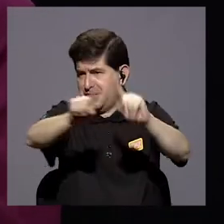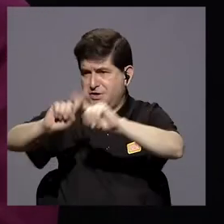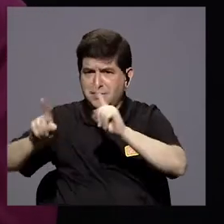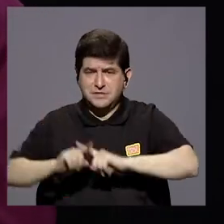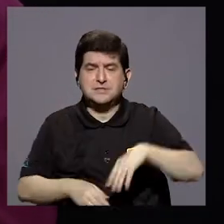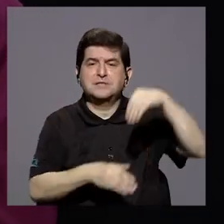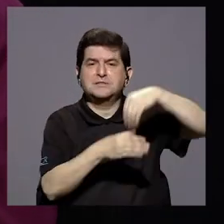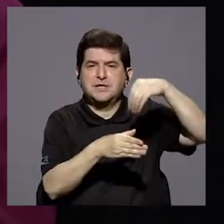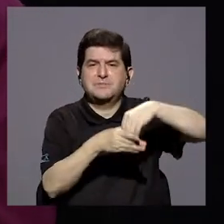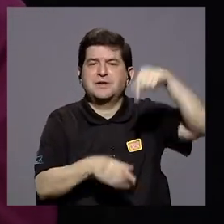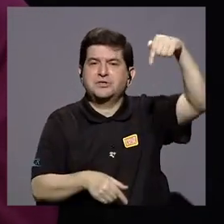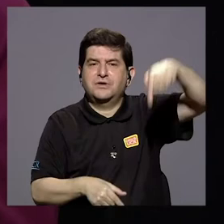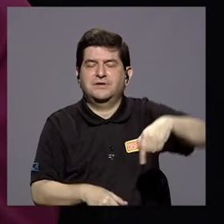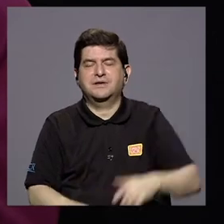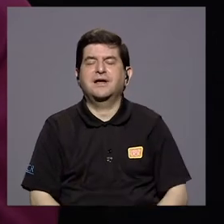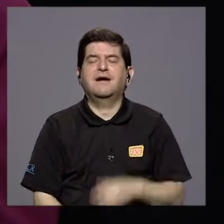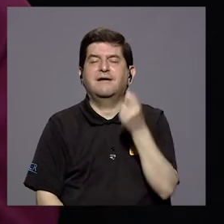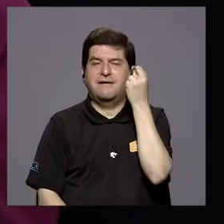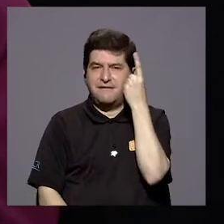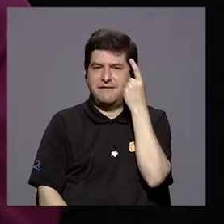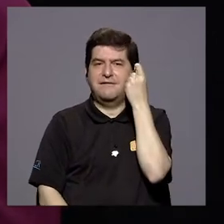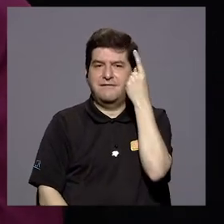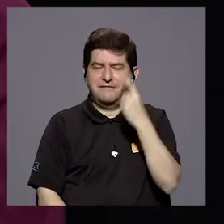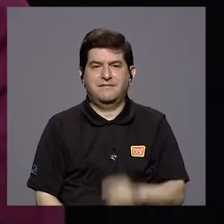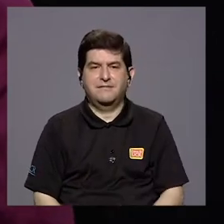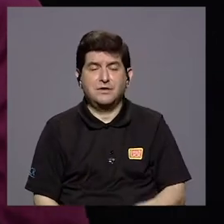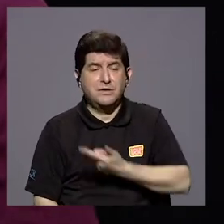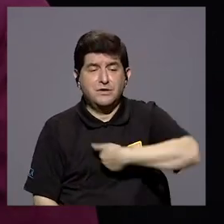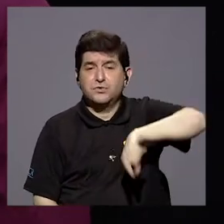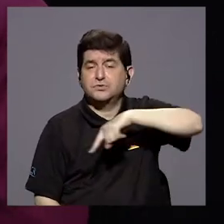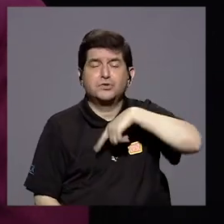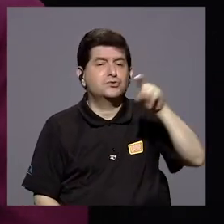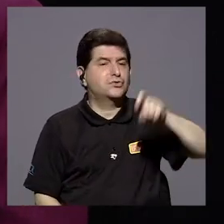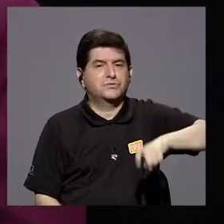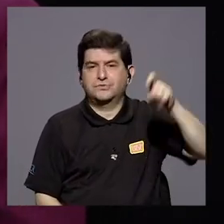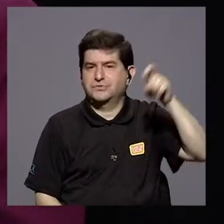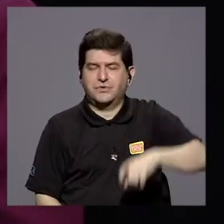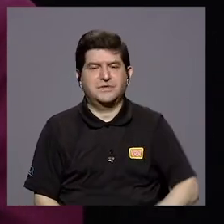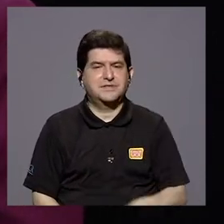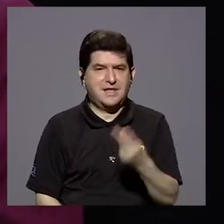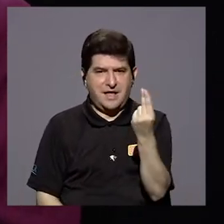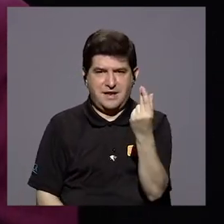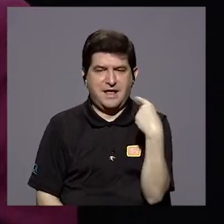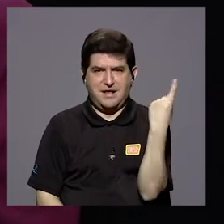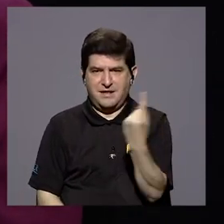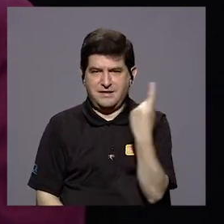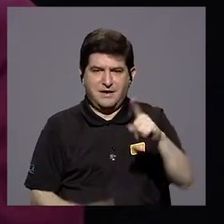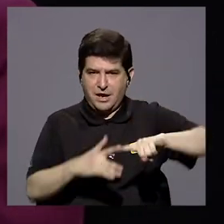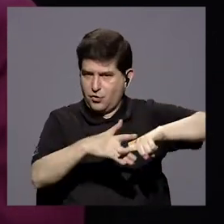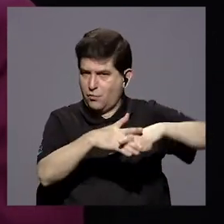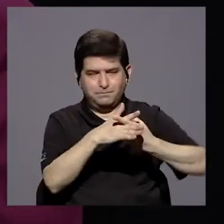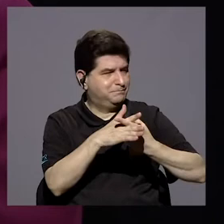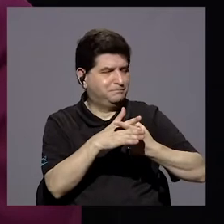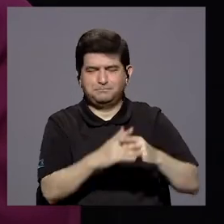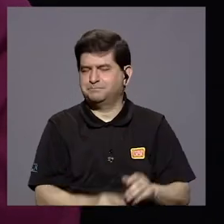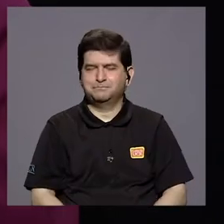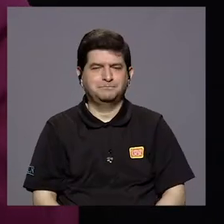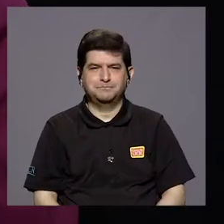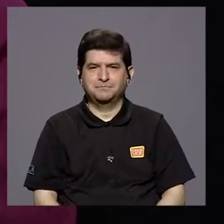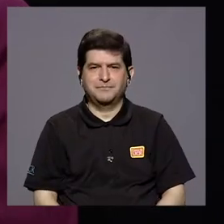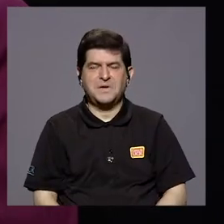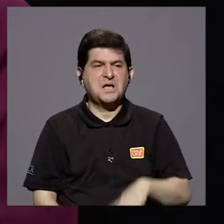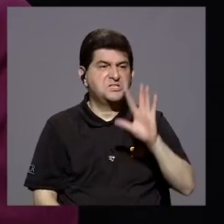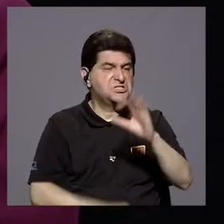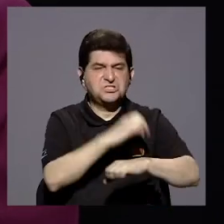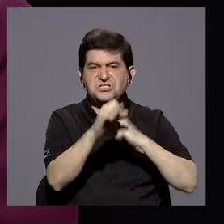una inversión en Costa Rica. Entiendo. Y entonces no vamos a necesitar el dinero solo para arrancar, solo